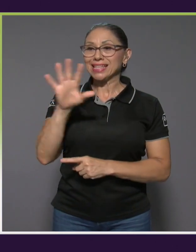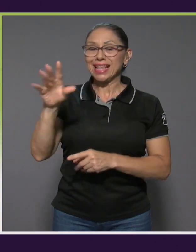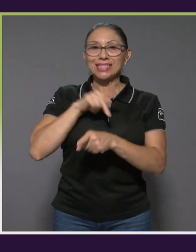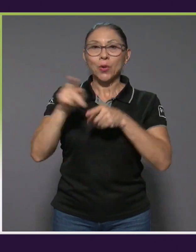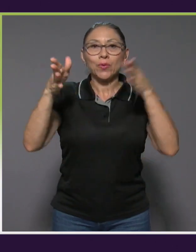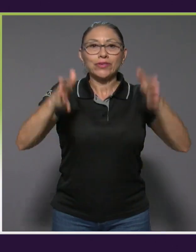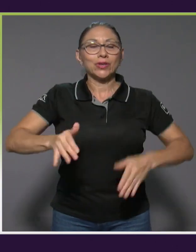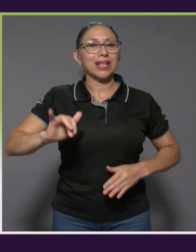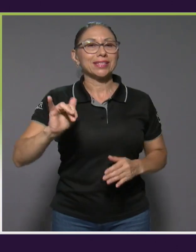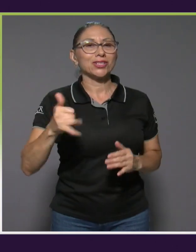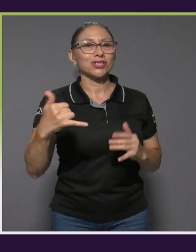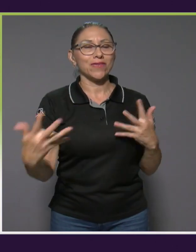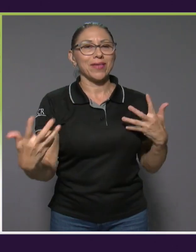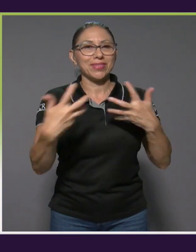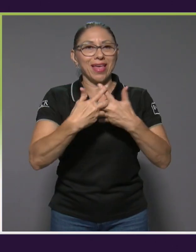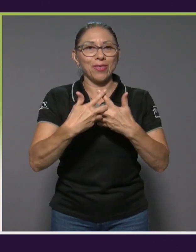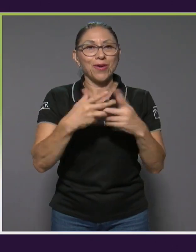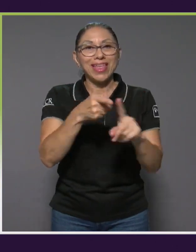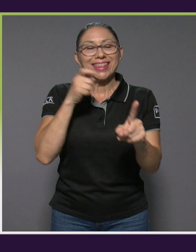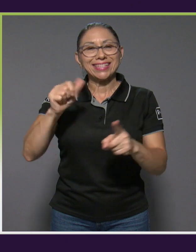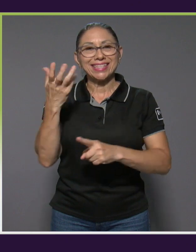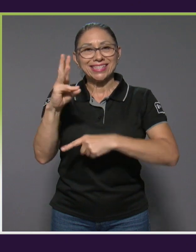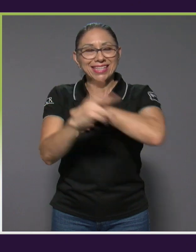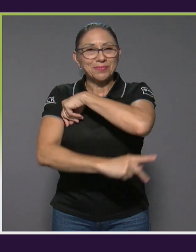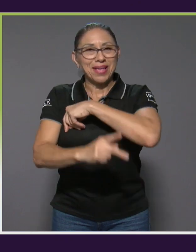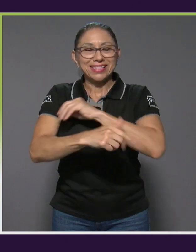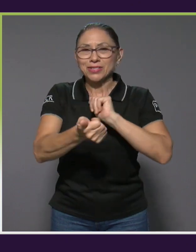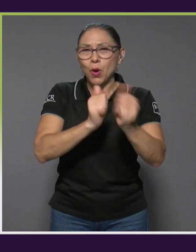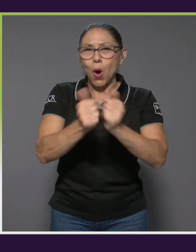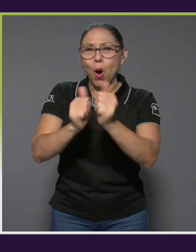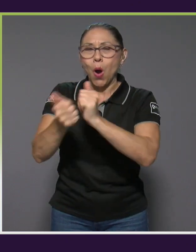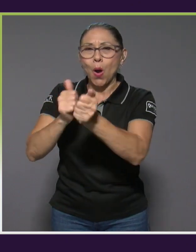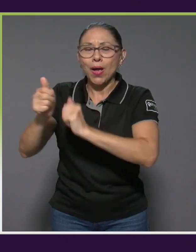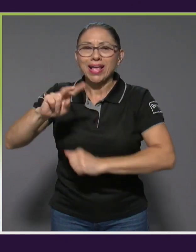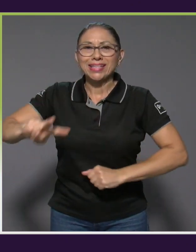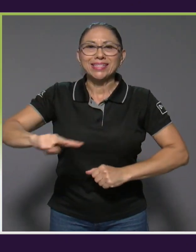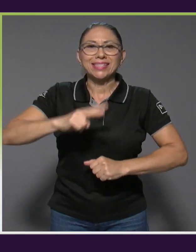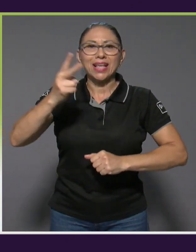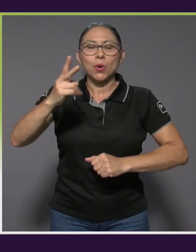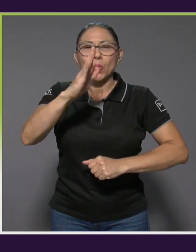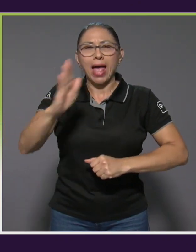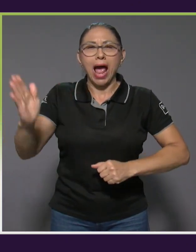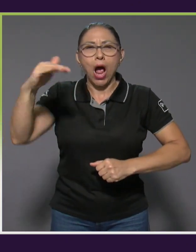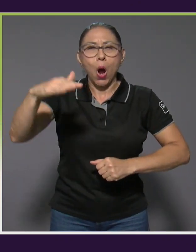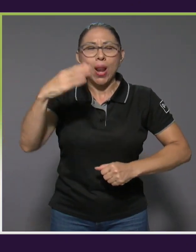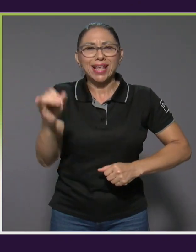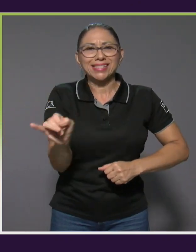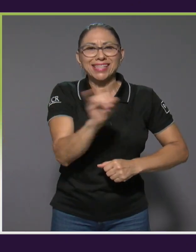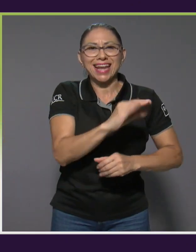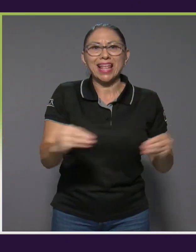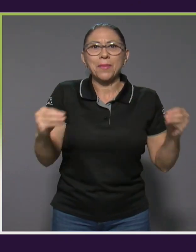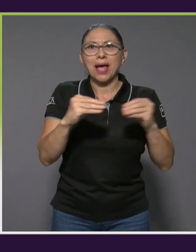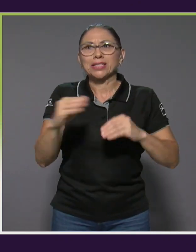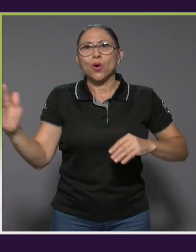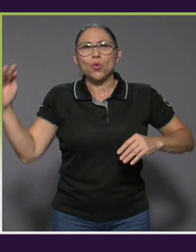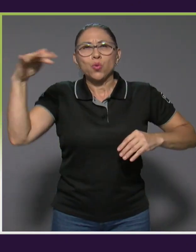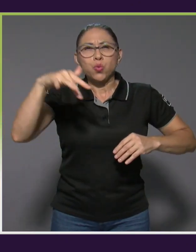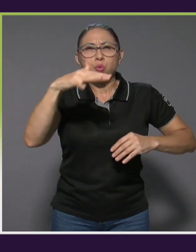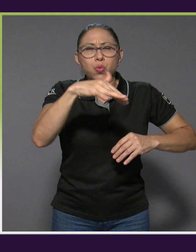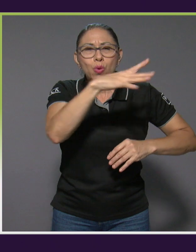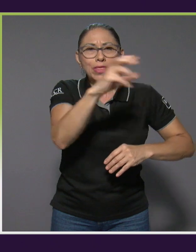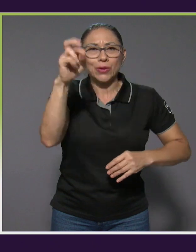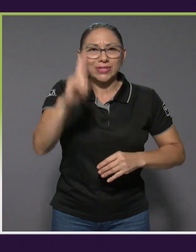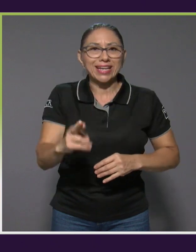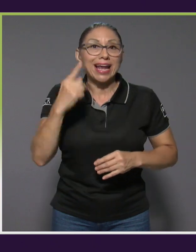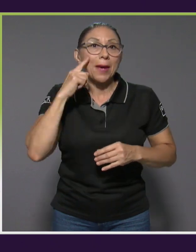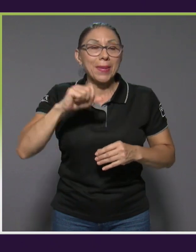del surf adaptado de 16 países compitieron en la segunda ola izquierda más larga de Costa Rica para optar por medallas en